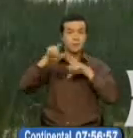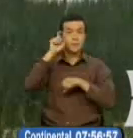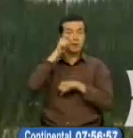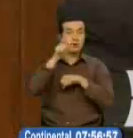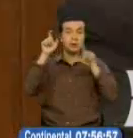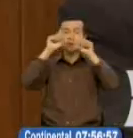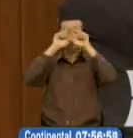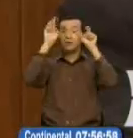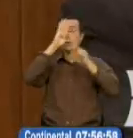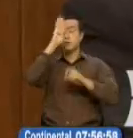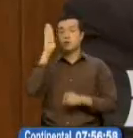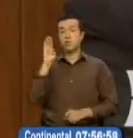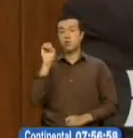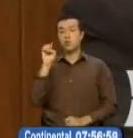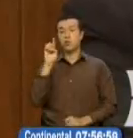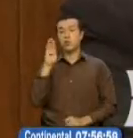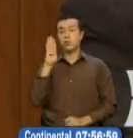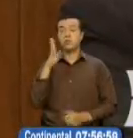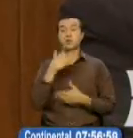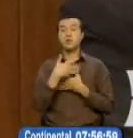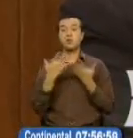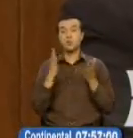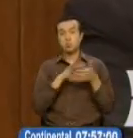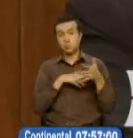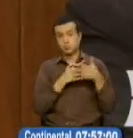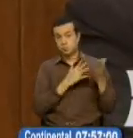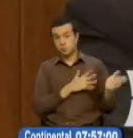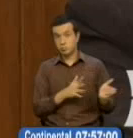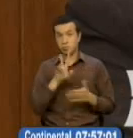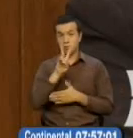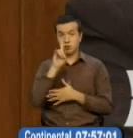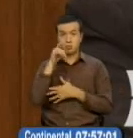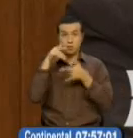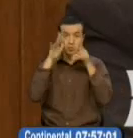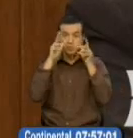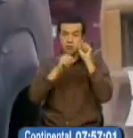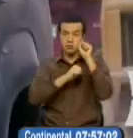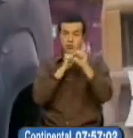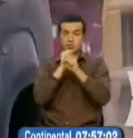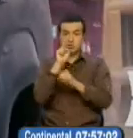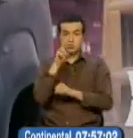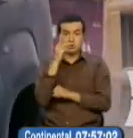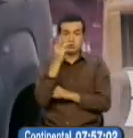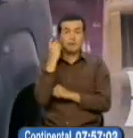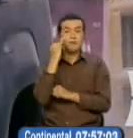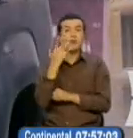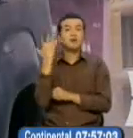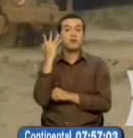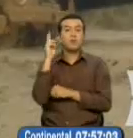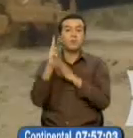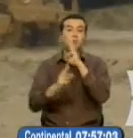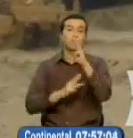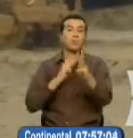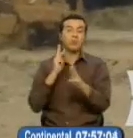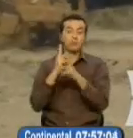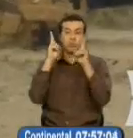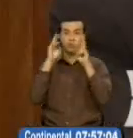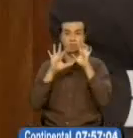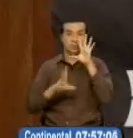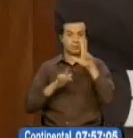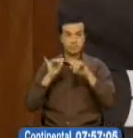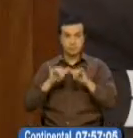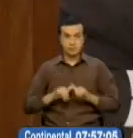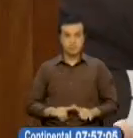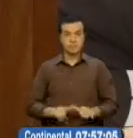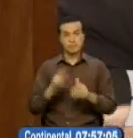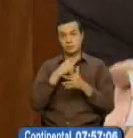sobre Odebrecht, la cual fue traducida en una explicación cronológica desde el 21 de diciembre de 2016, fecha en que se conoció a nivel mundial este caso de corrupción.